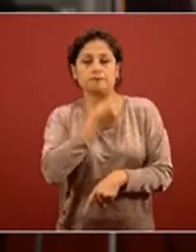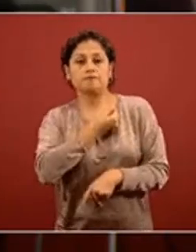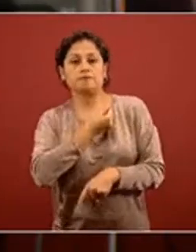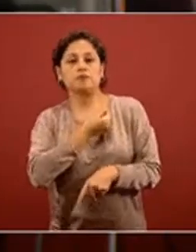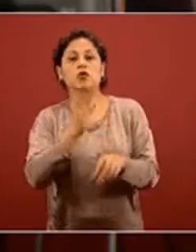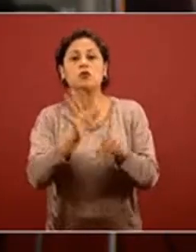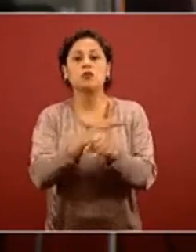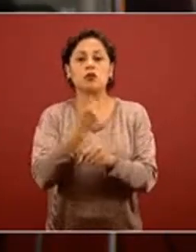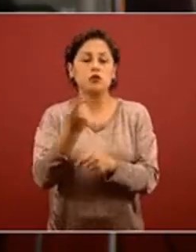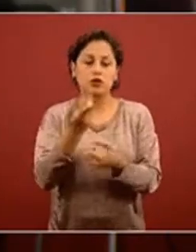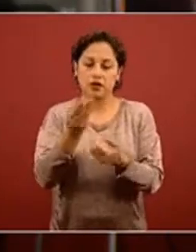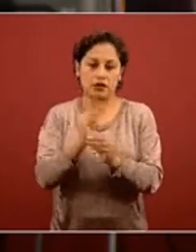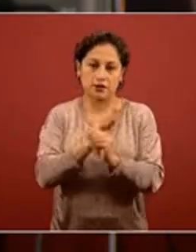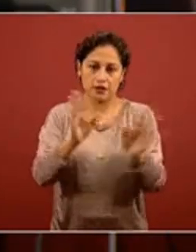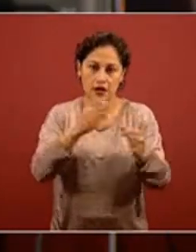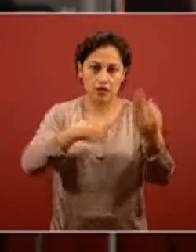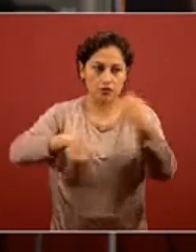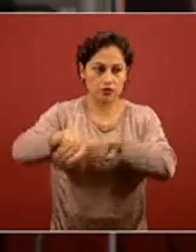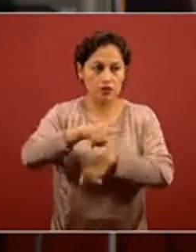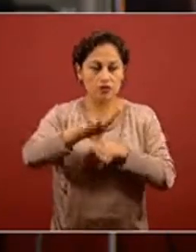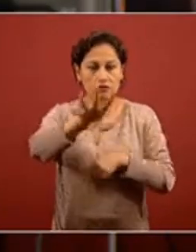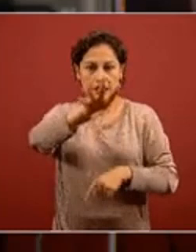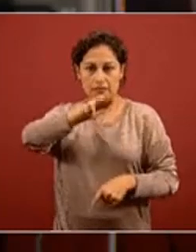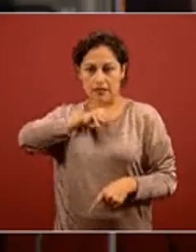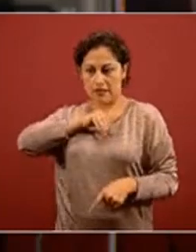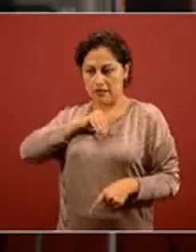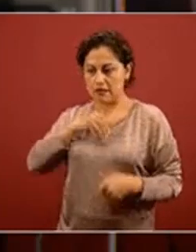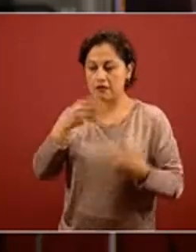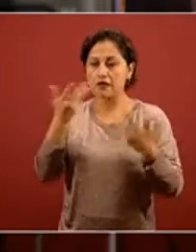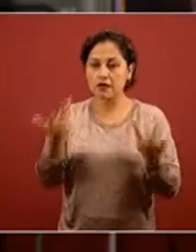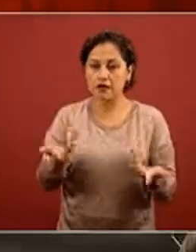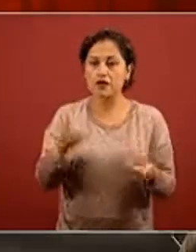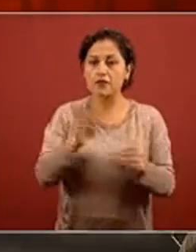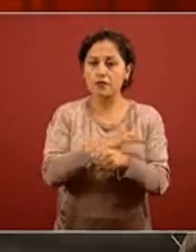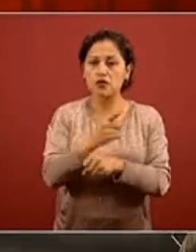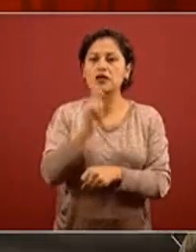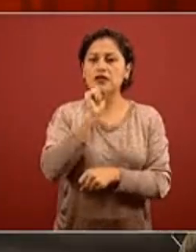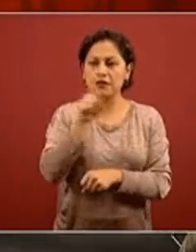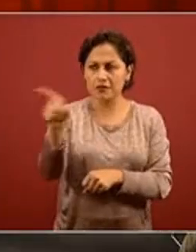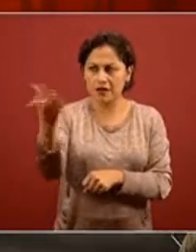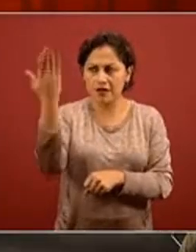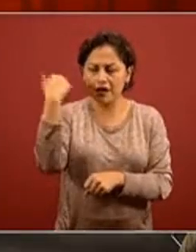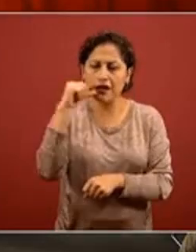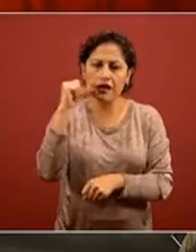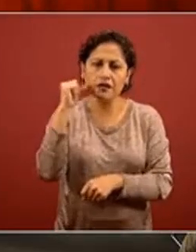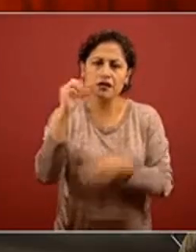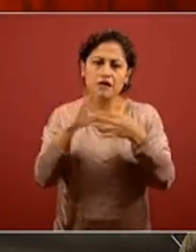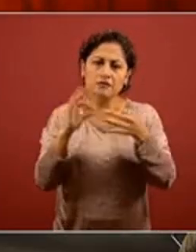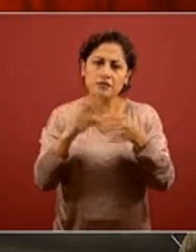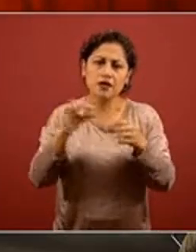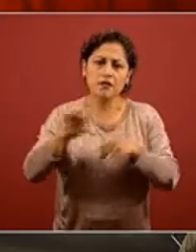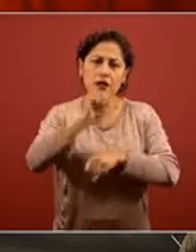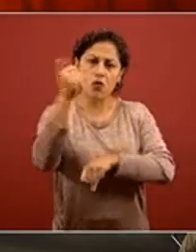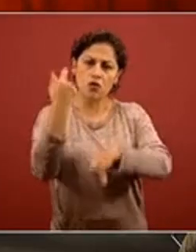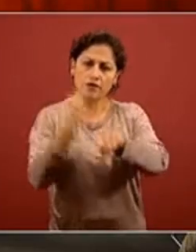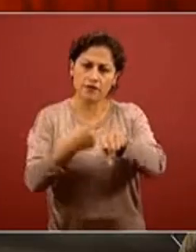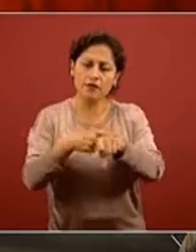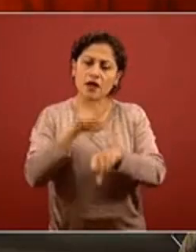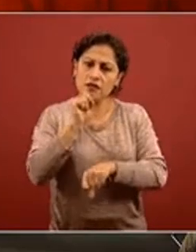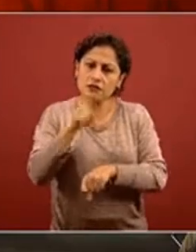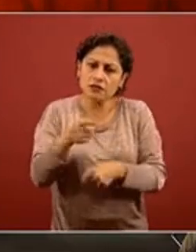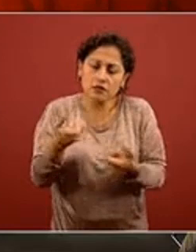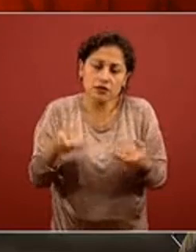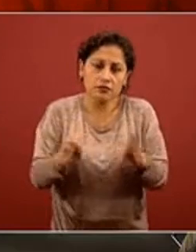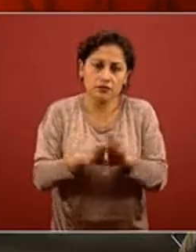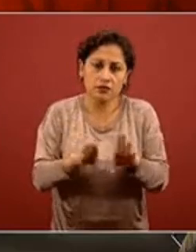por lo que decía ayer de las enfermedades que tenemos, de muchas otras cosas, ¿no? En comparación con otras enfermedades. ¿Cómo no?